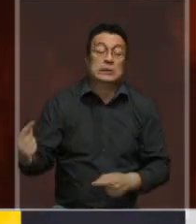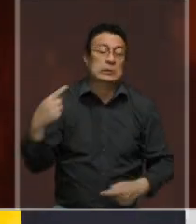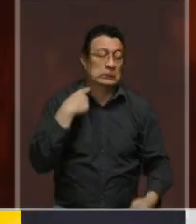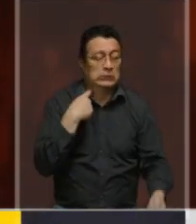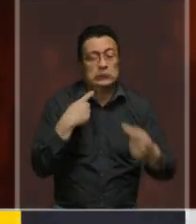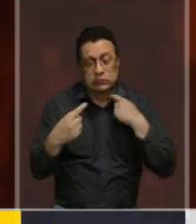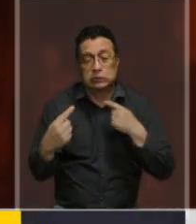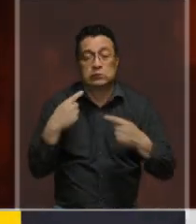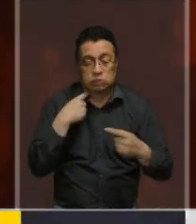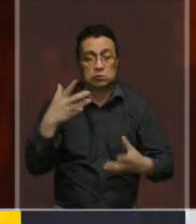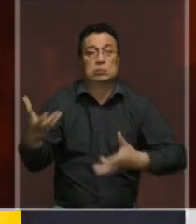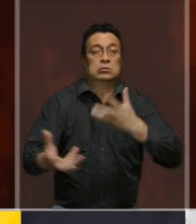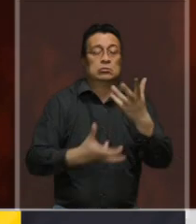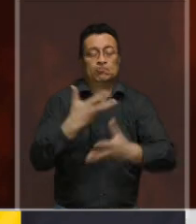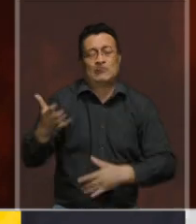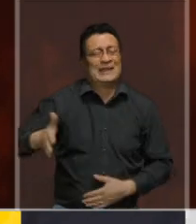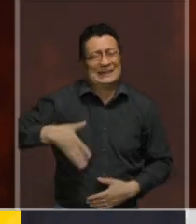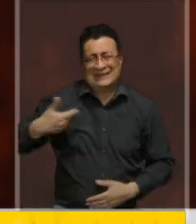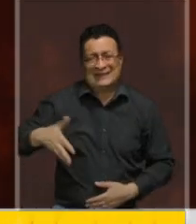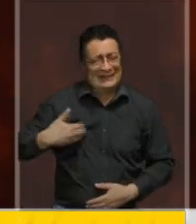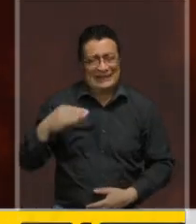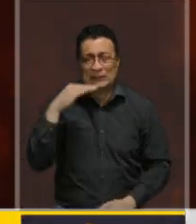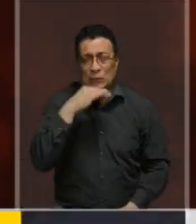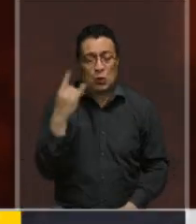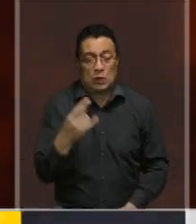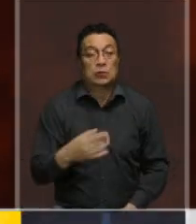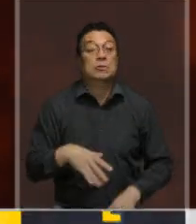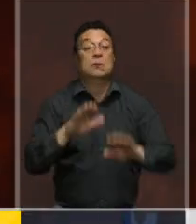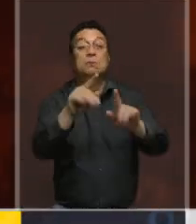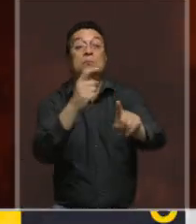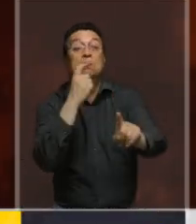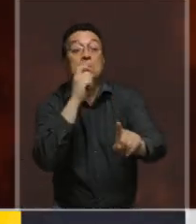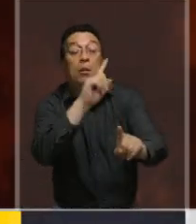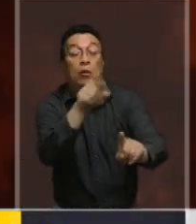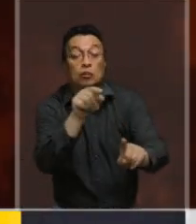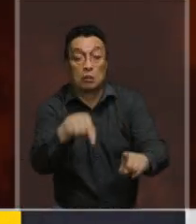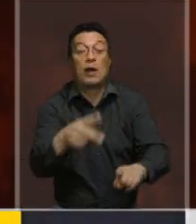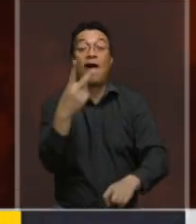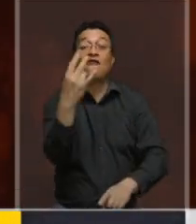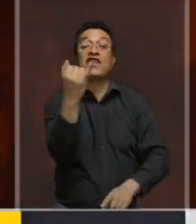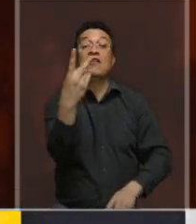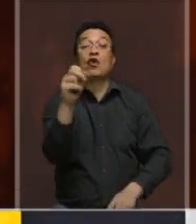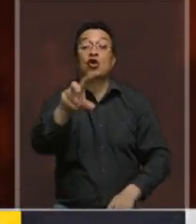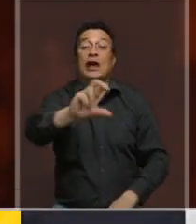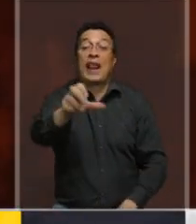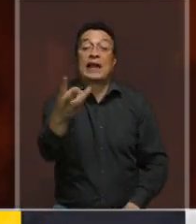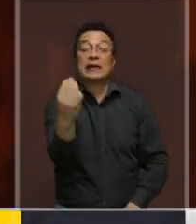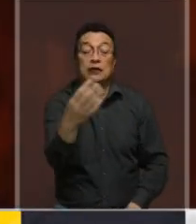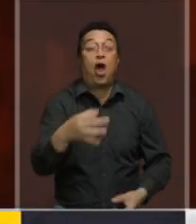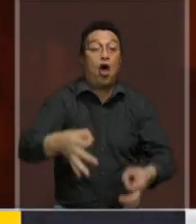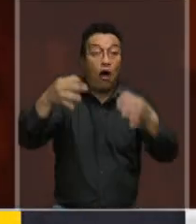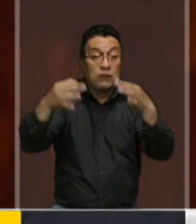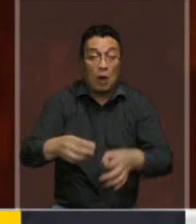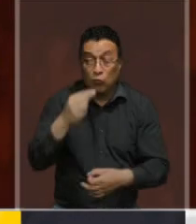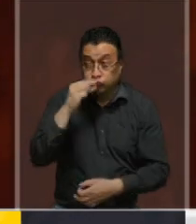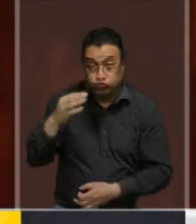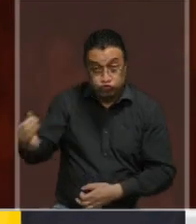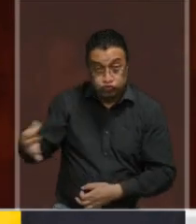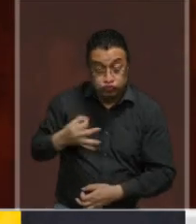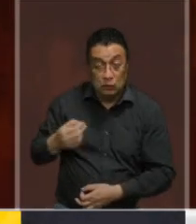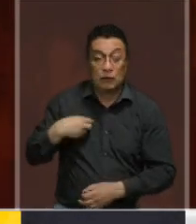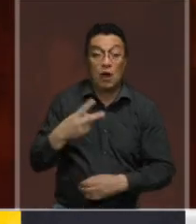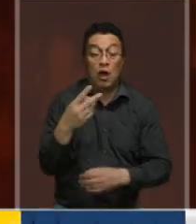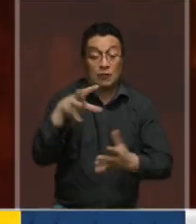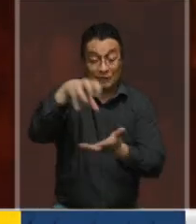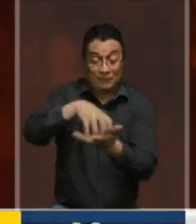afectadas por esta lamentable emergencia. Ministro, buenas noches. Estamos en vivo para Tele 13. ¿Se puede confirmar? Hace pocos minutos se ha dicho que en la población